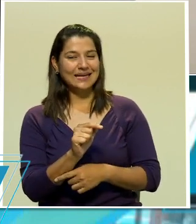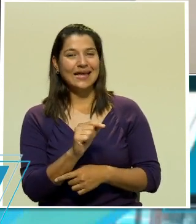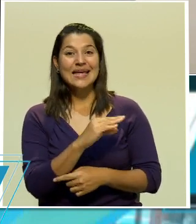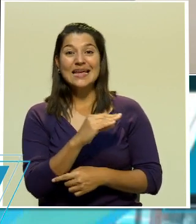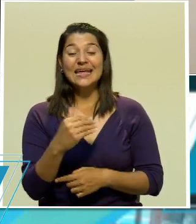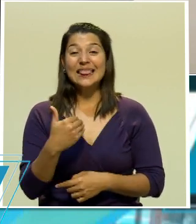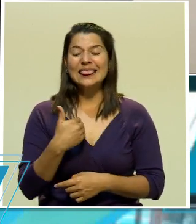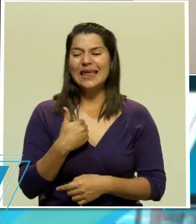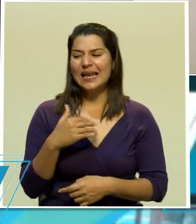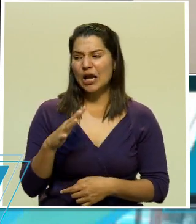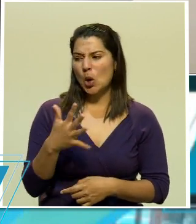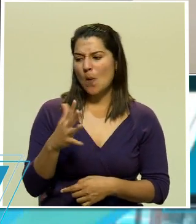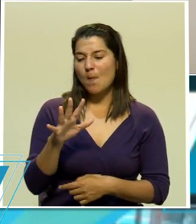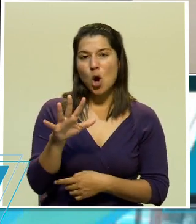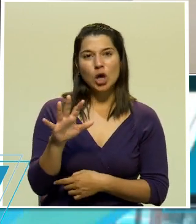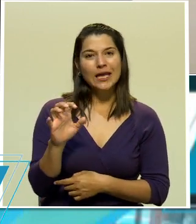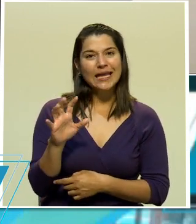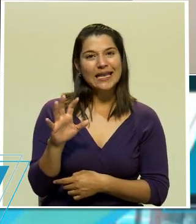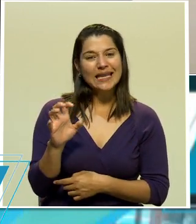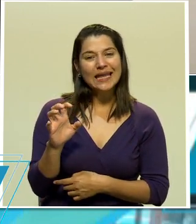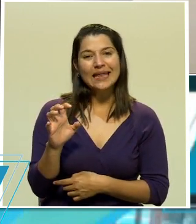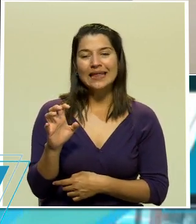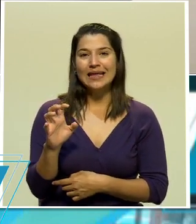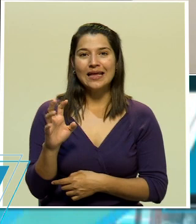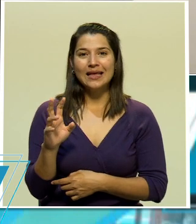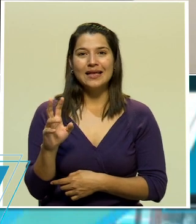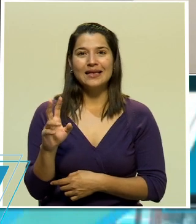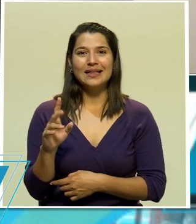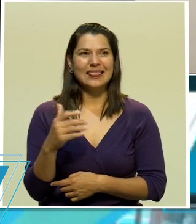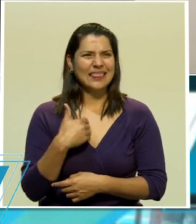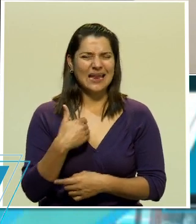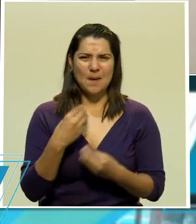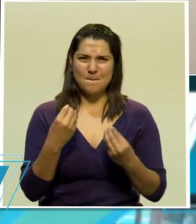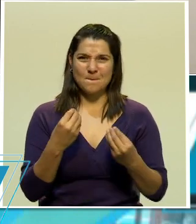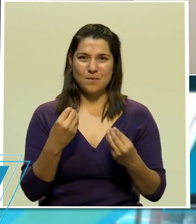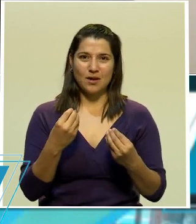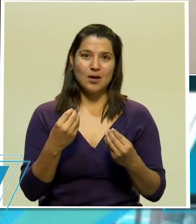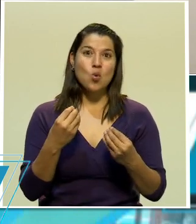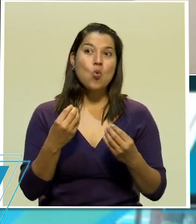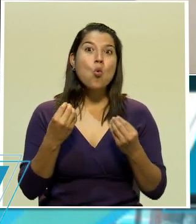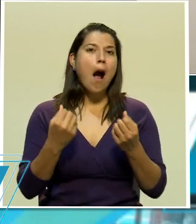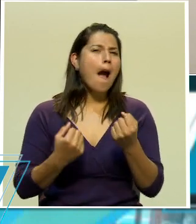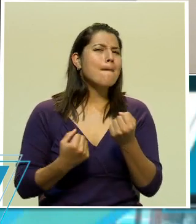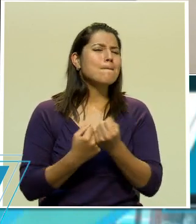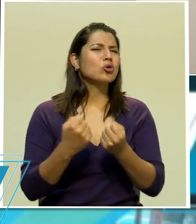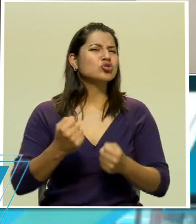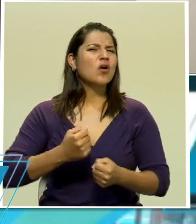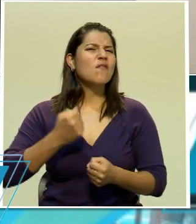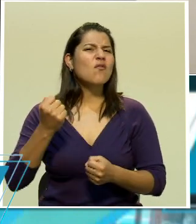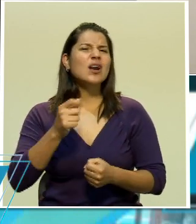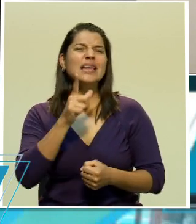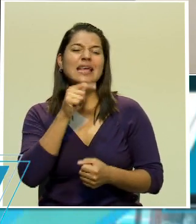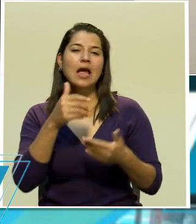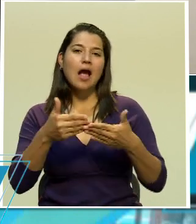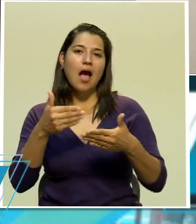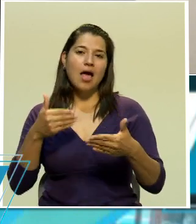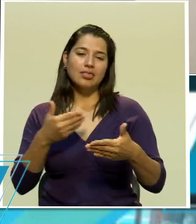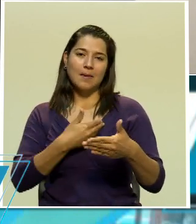de 500 caballos de fuerza, que es el expresidente Obama, ¿verdad? Sí, y